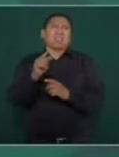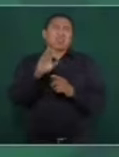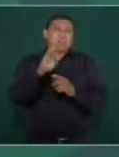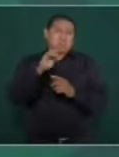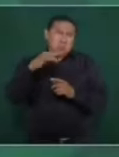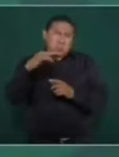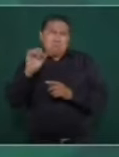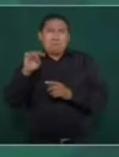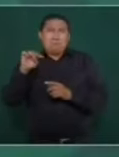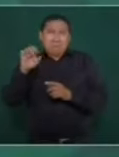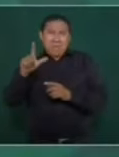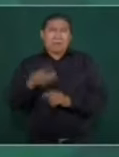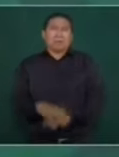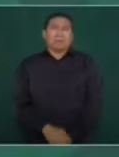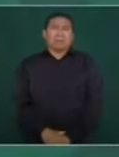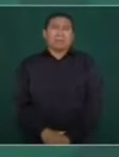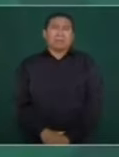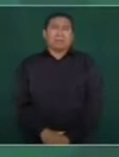Chumel,